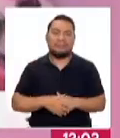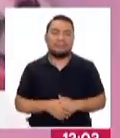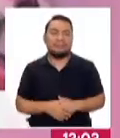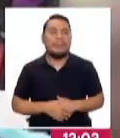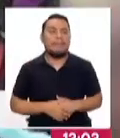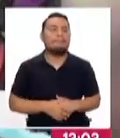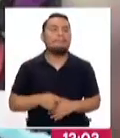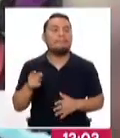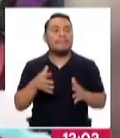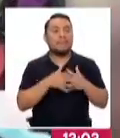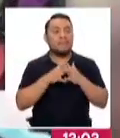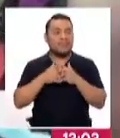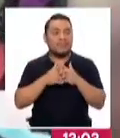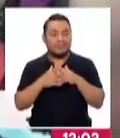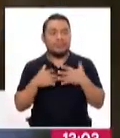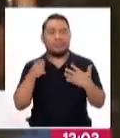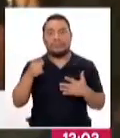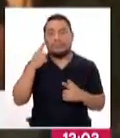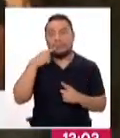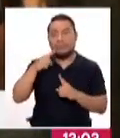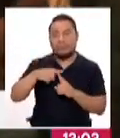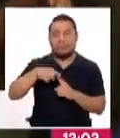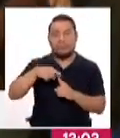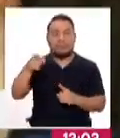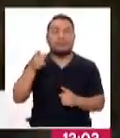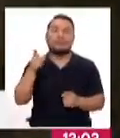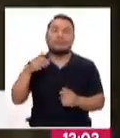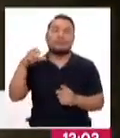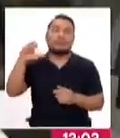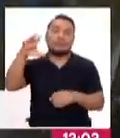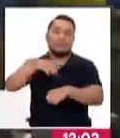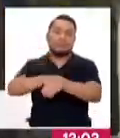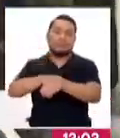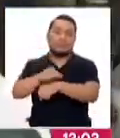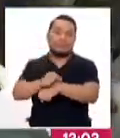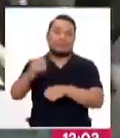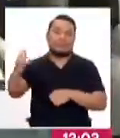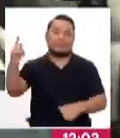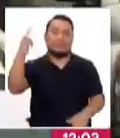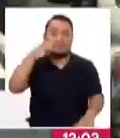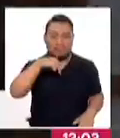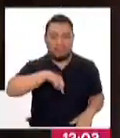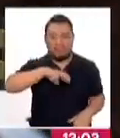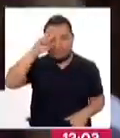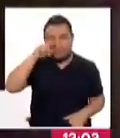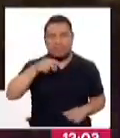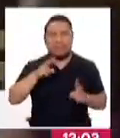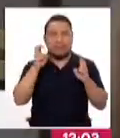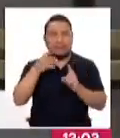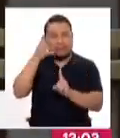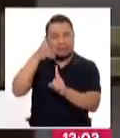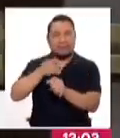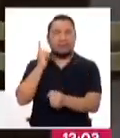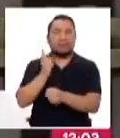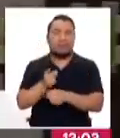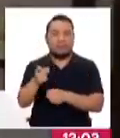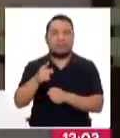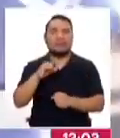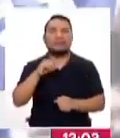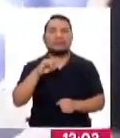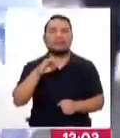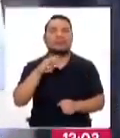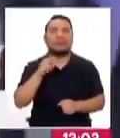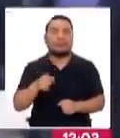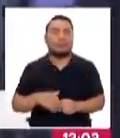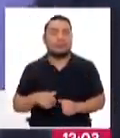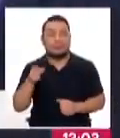Estados Unidos extraditará a Alejandro Toledo al Perú por el caso interoceánica el expresidente deberá